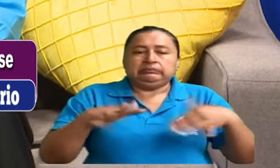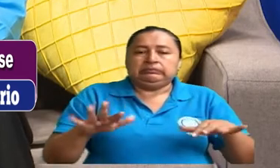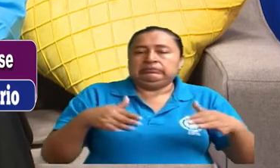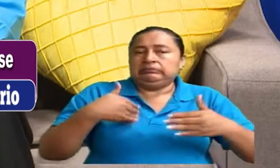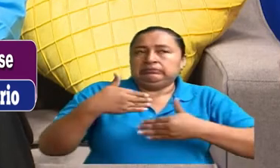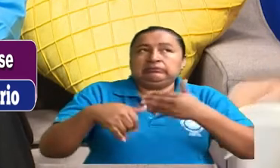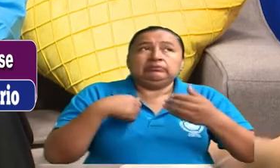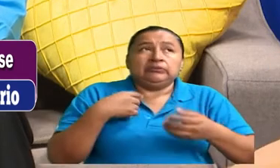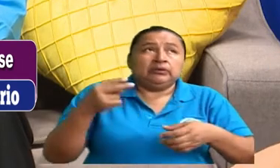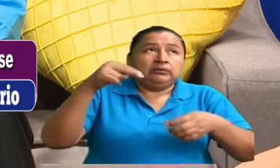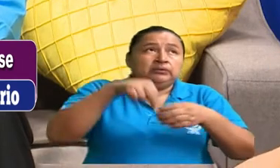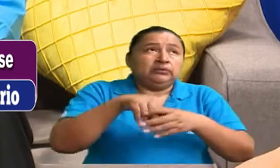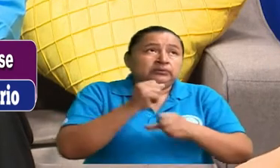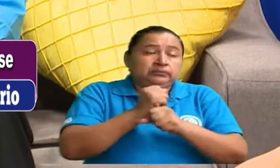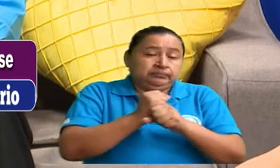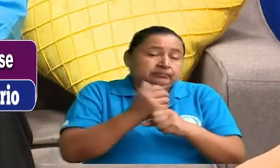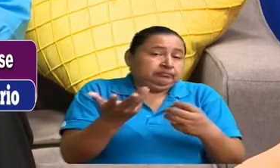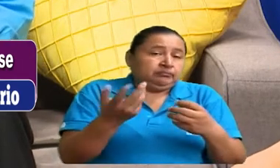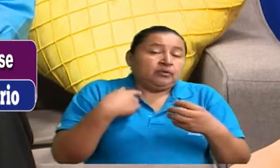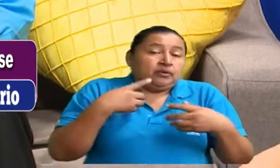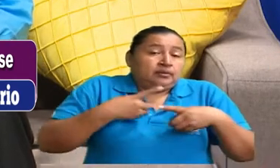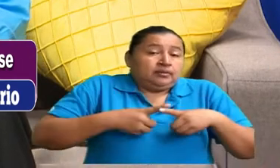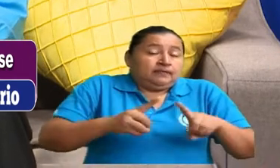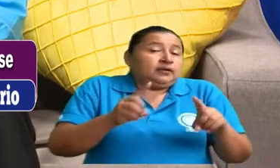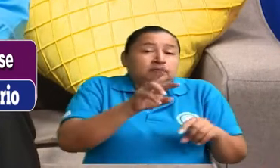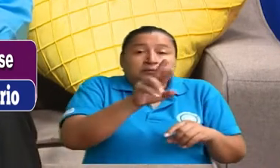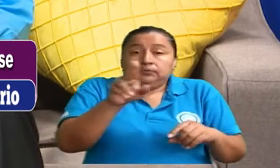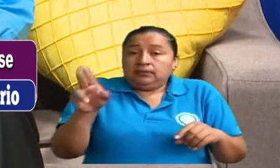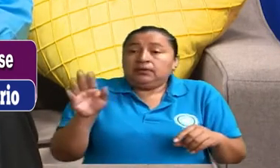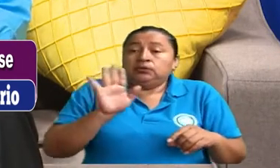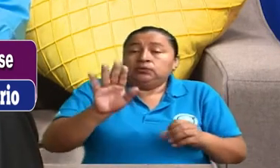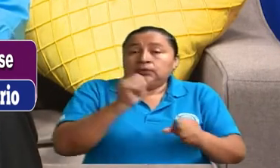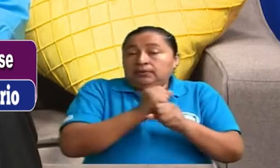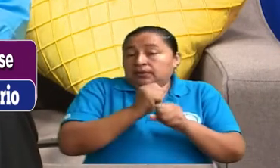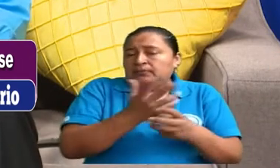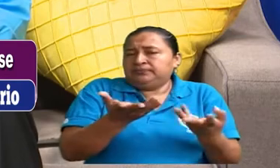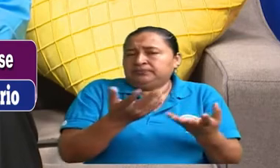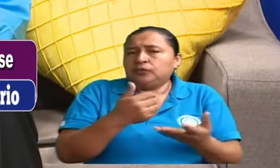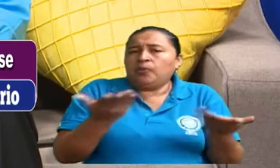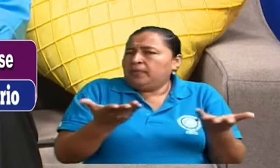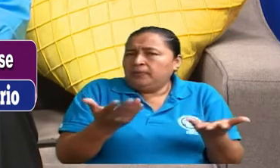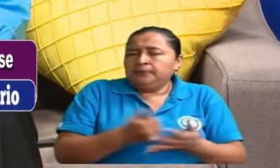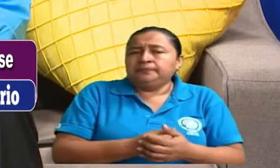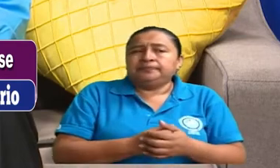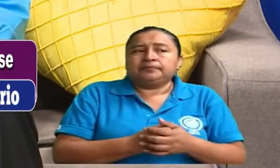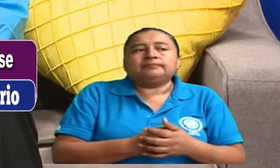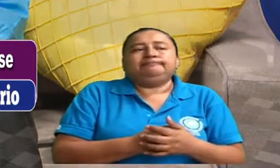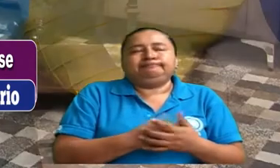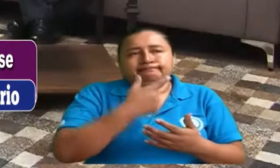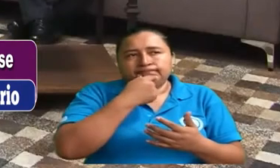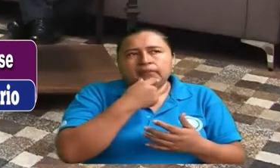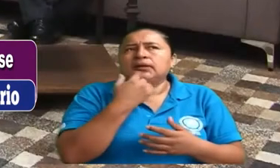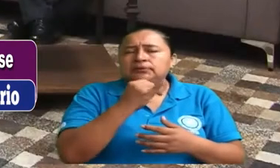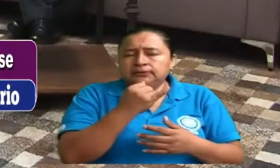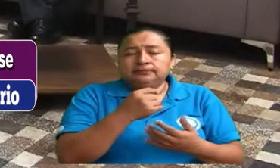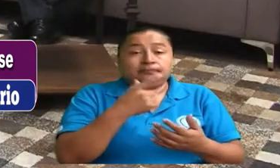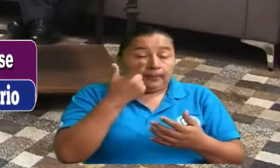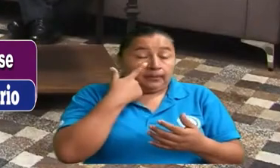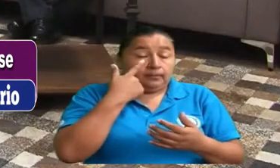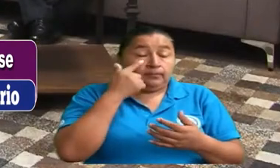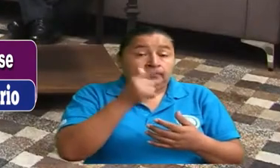de reinserción o de dignificación misma a sus labores. Correcto. Mira, recordemos que